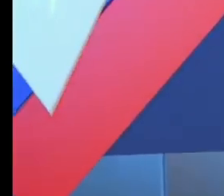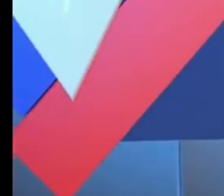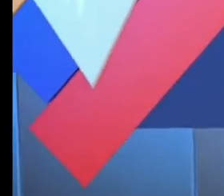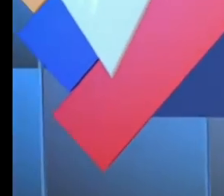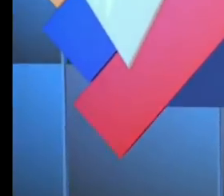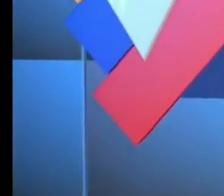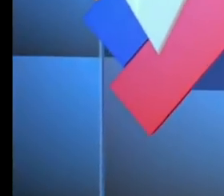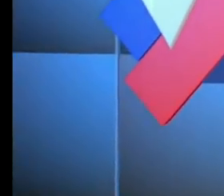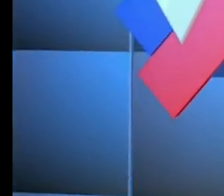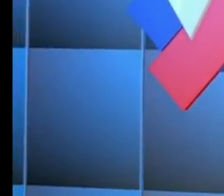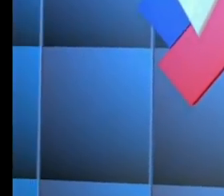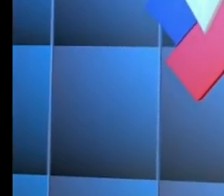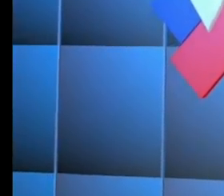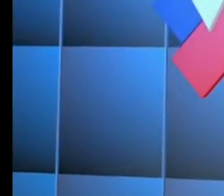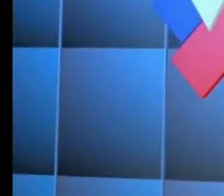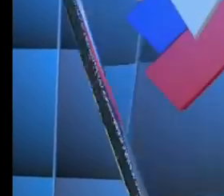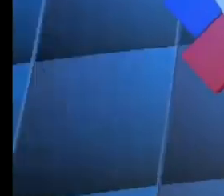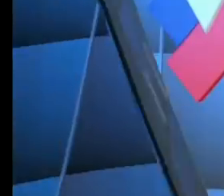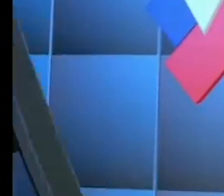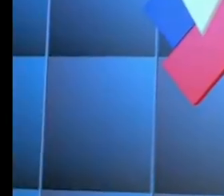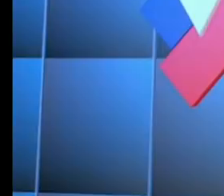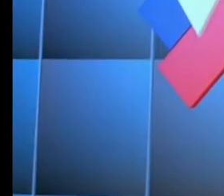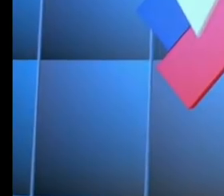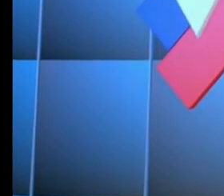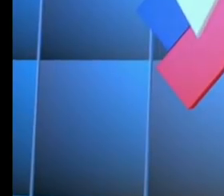Consulta 2018.